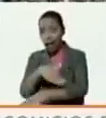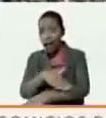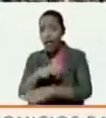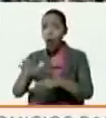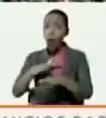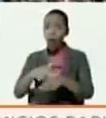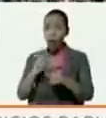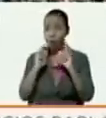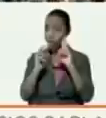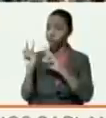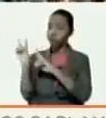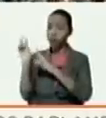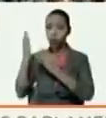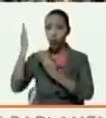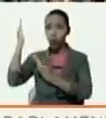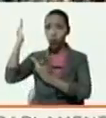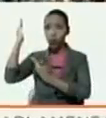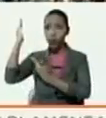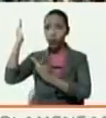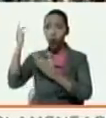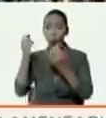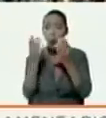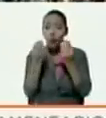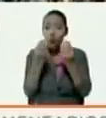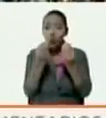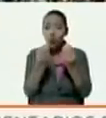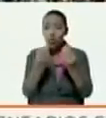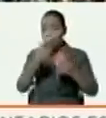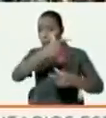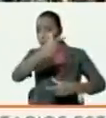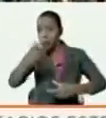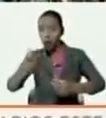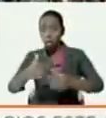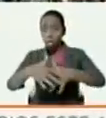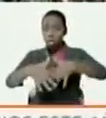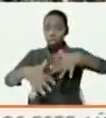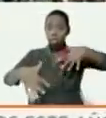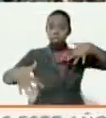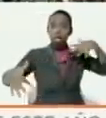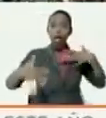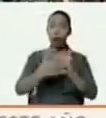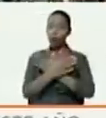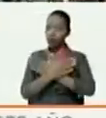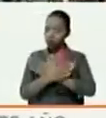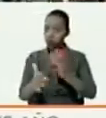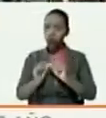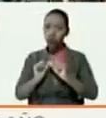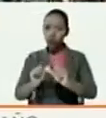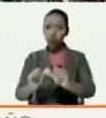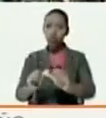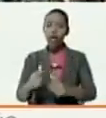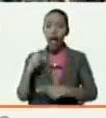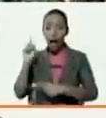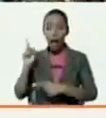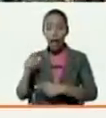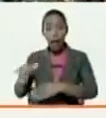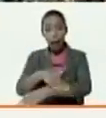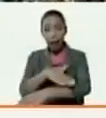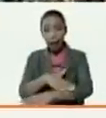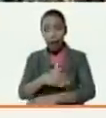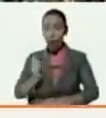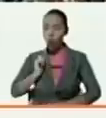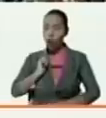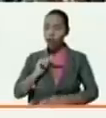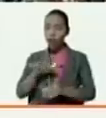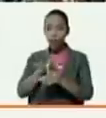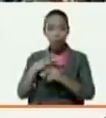la cantidad de gente que hay aquí, jueves después del carnaval, y mira la cantidad de gente que hay aquí dispuesta a seguir en la calle ante cualquier circunstancia. Trump